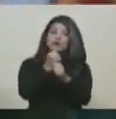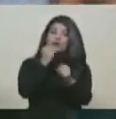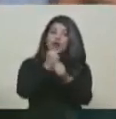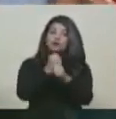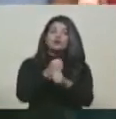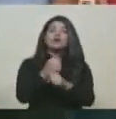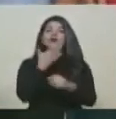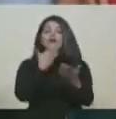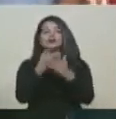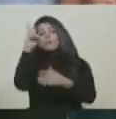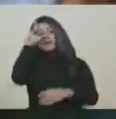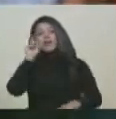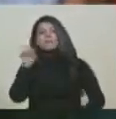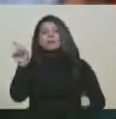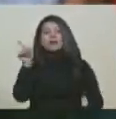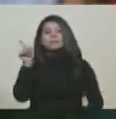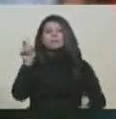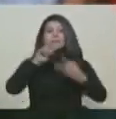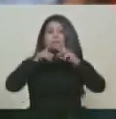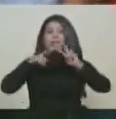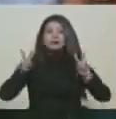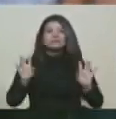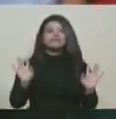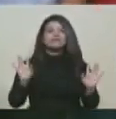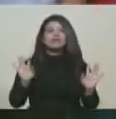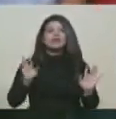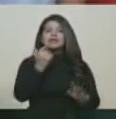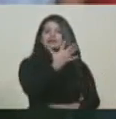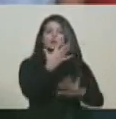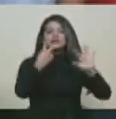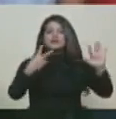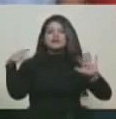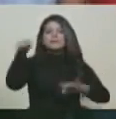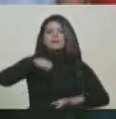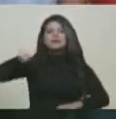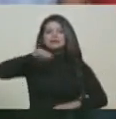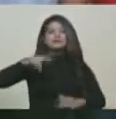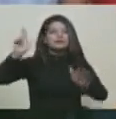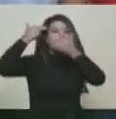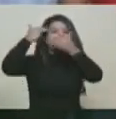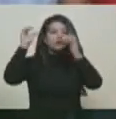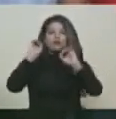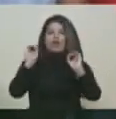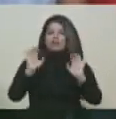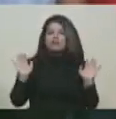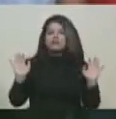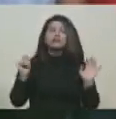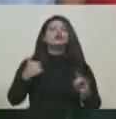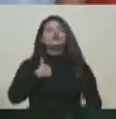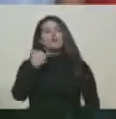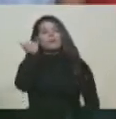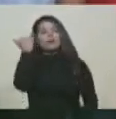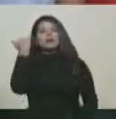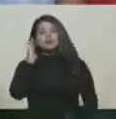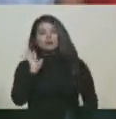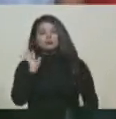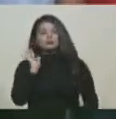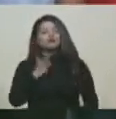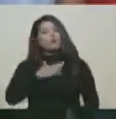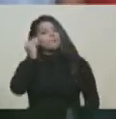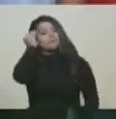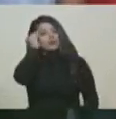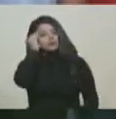es con Vilma Mora. 57 meses sin secuestro en el estado. Yo me imagino a la